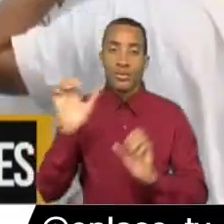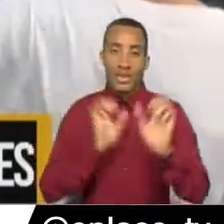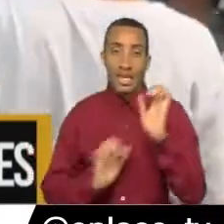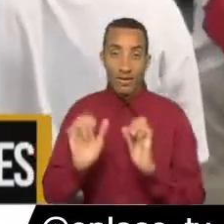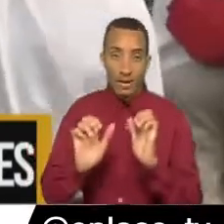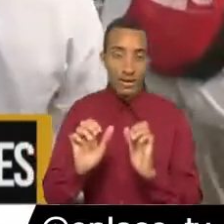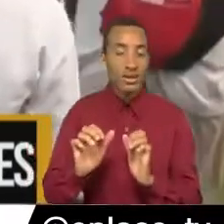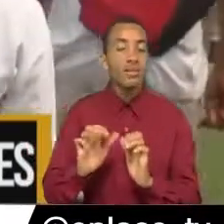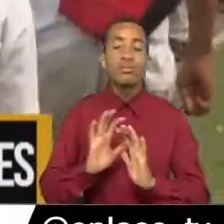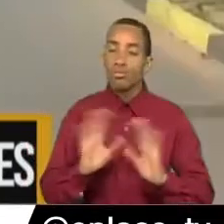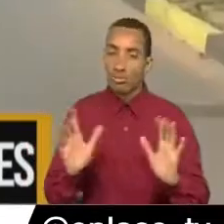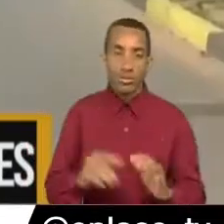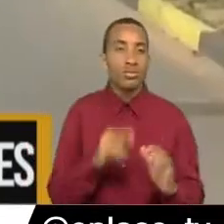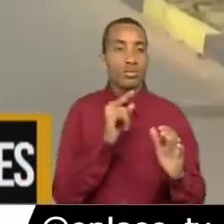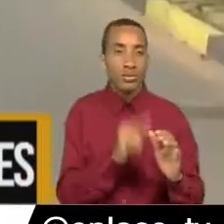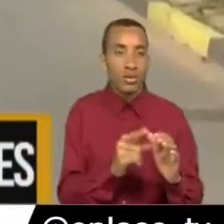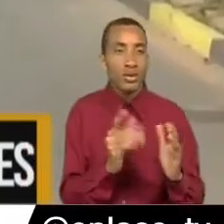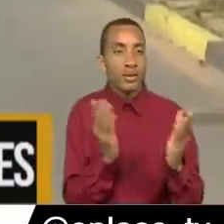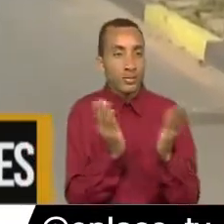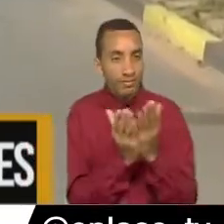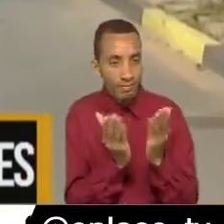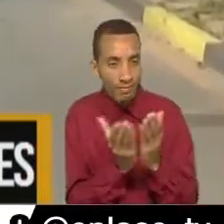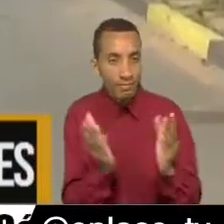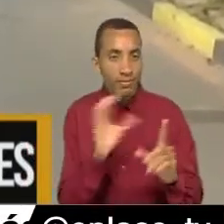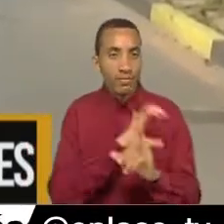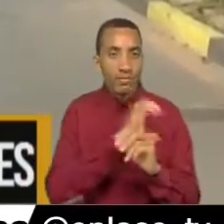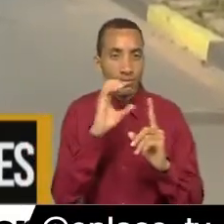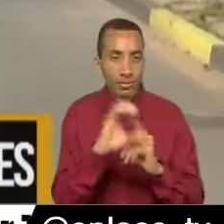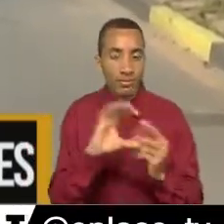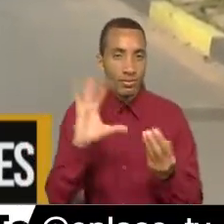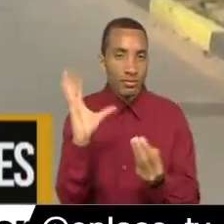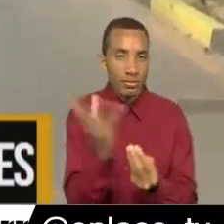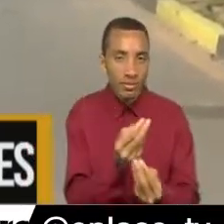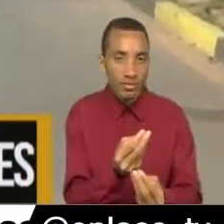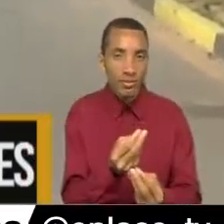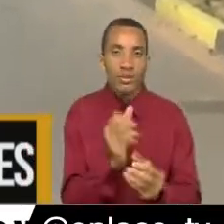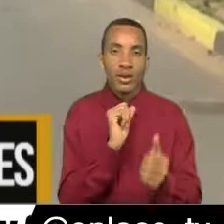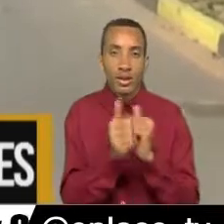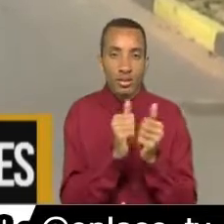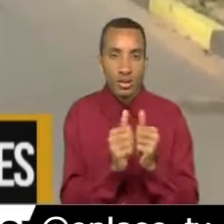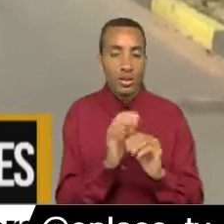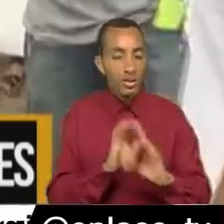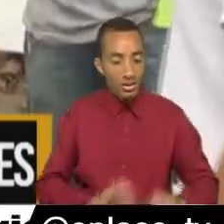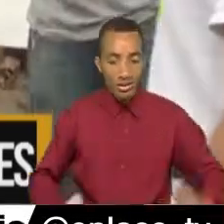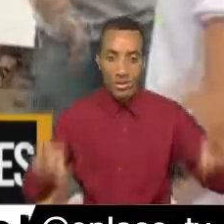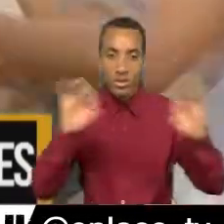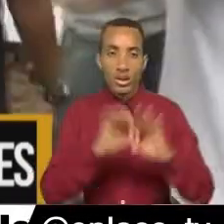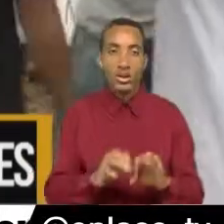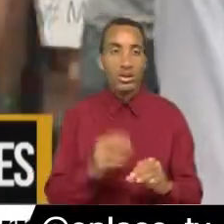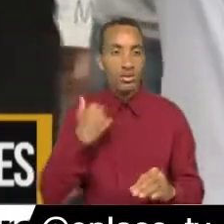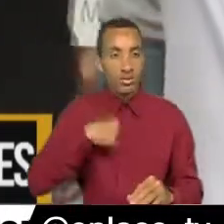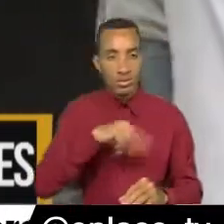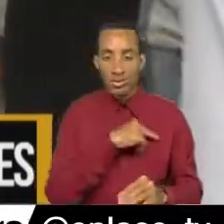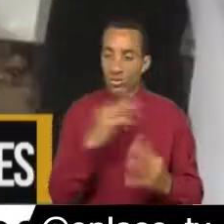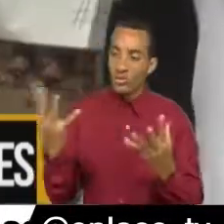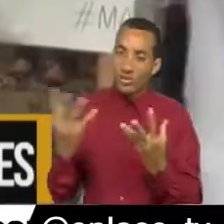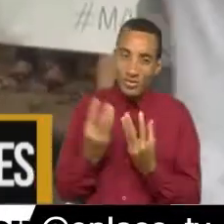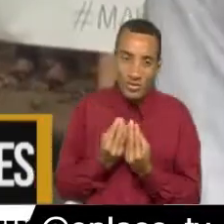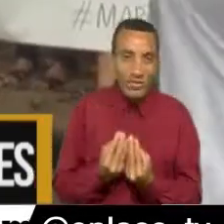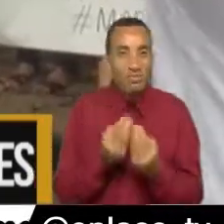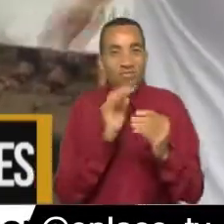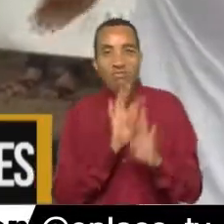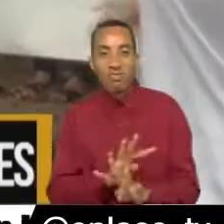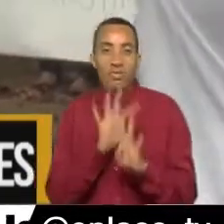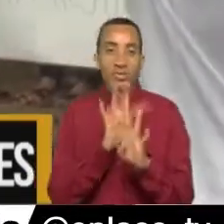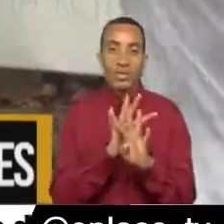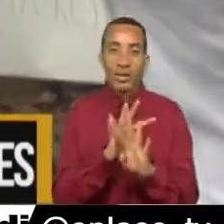la educación, la cultura, las artes, el deporte, y por estos motivos y más nos vamos a mover este miércoles. La marcha de universitarios inicia a las